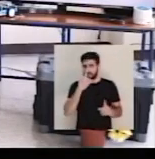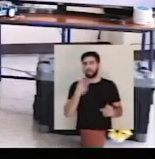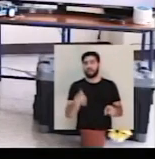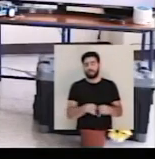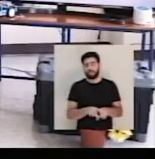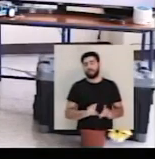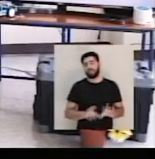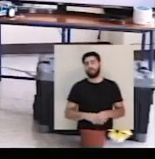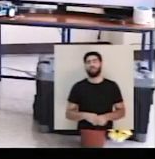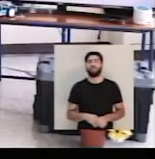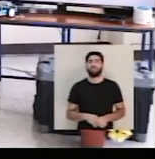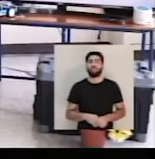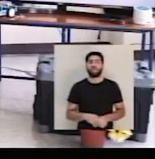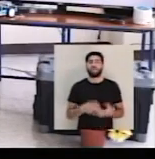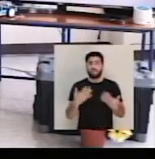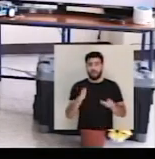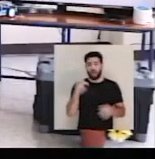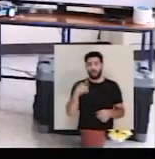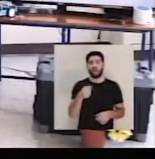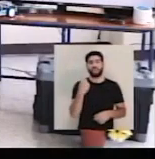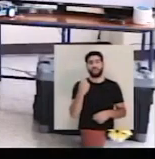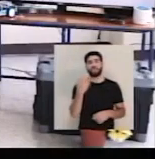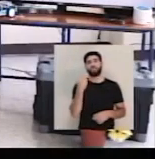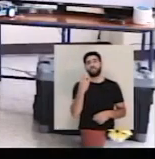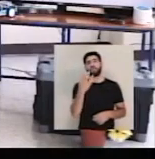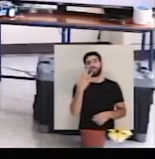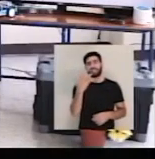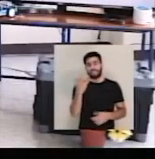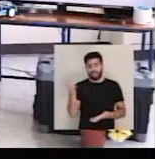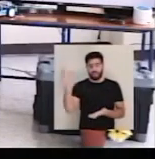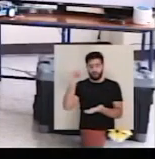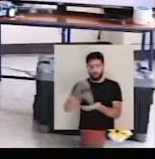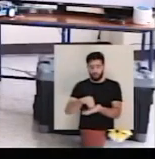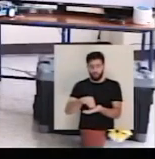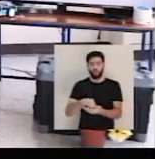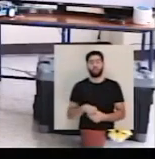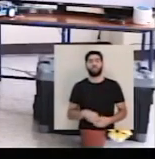vamos a colocar el número 5.